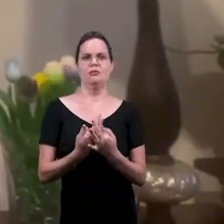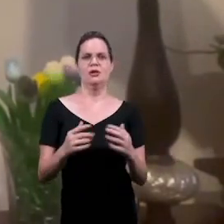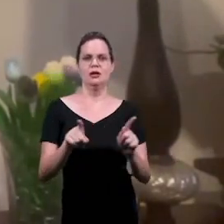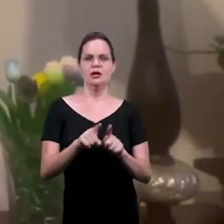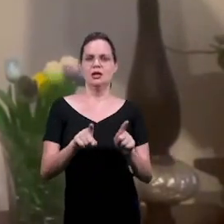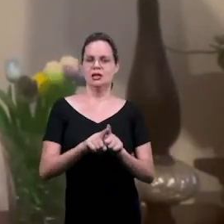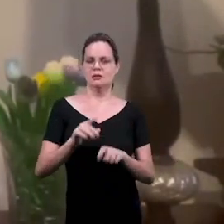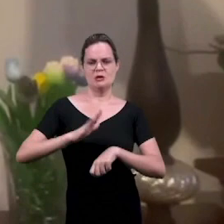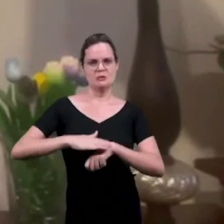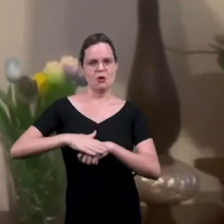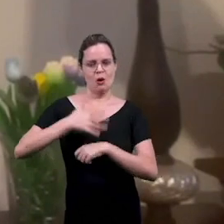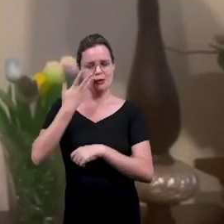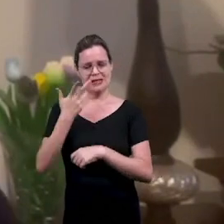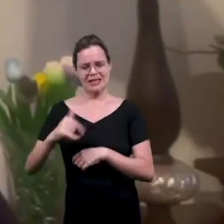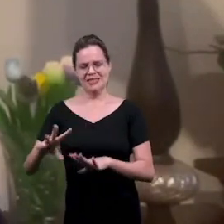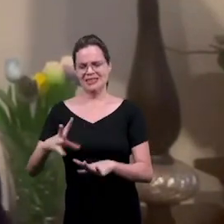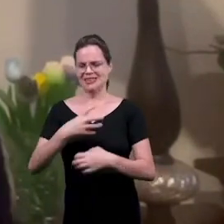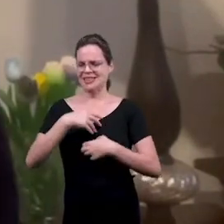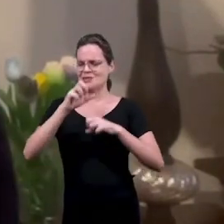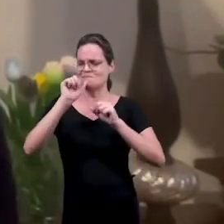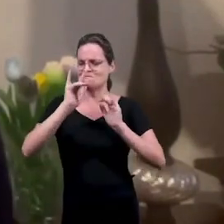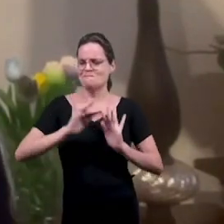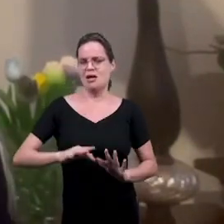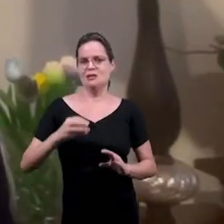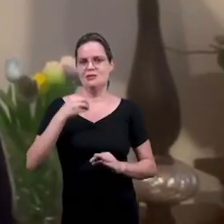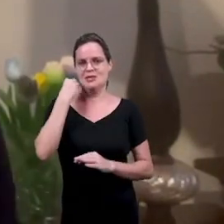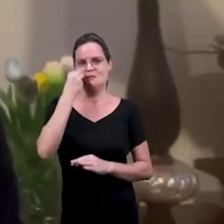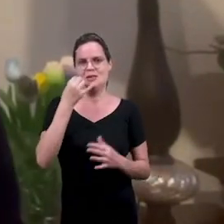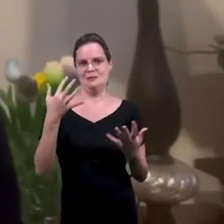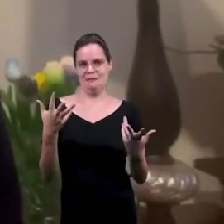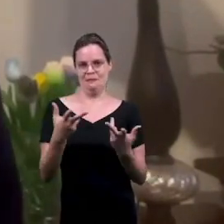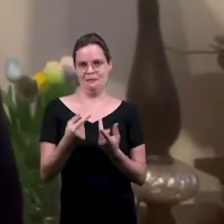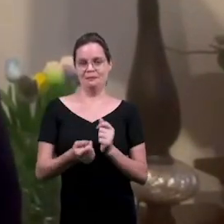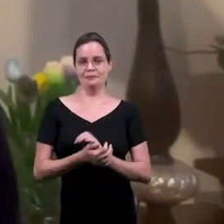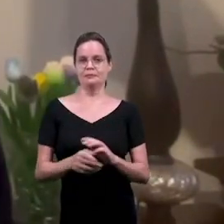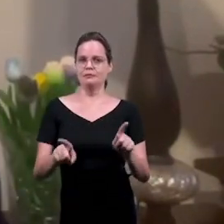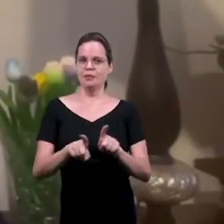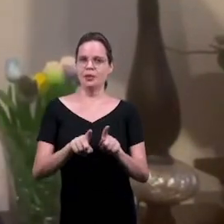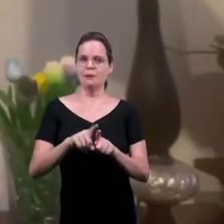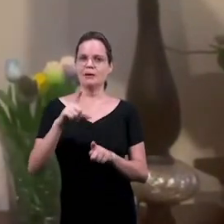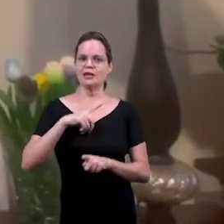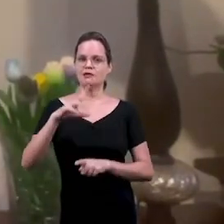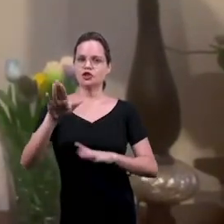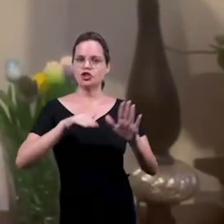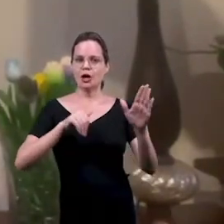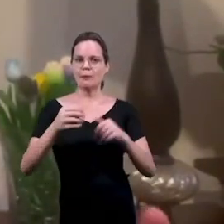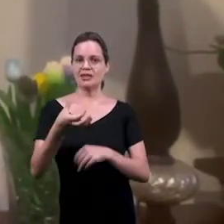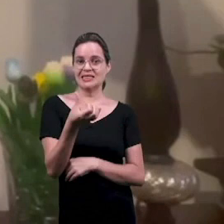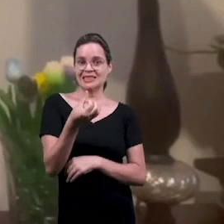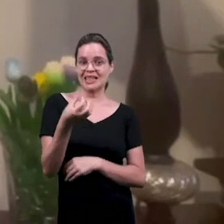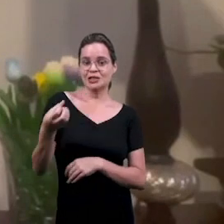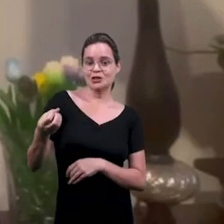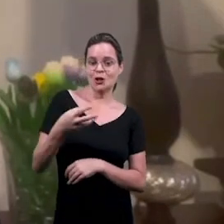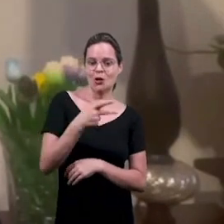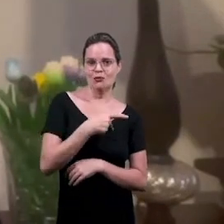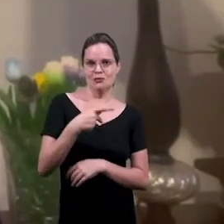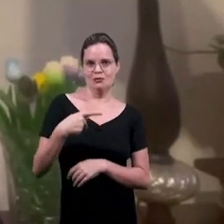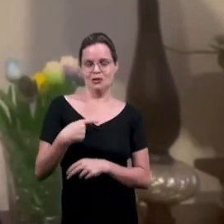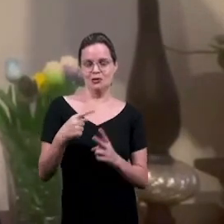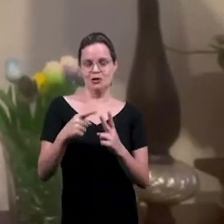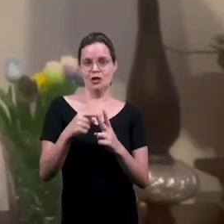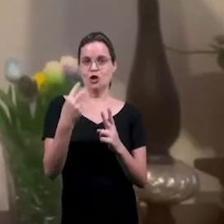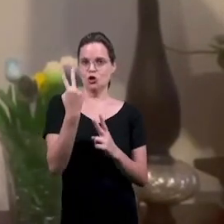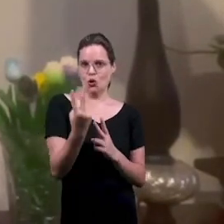sido una bendición para sus familias y para los propios niños, con experiencias gloriosas. Tuvimos también